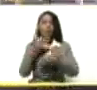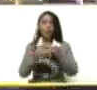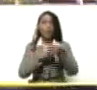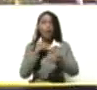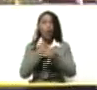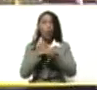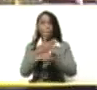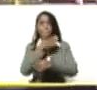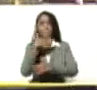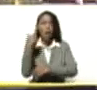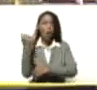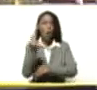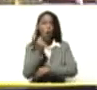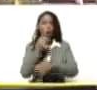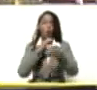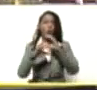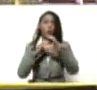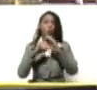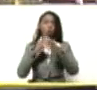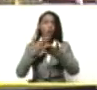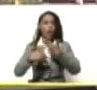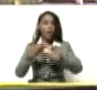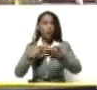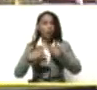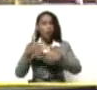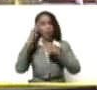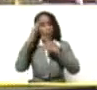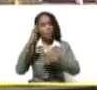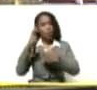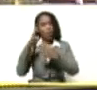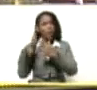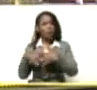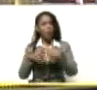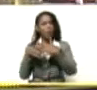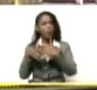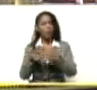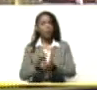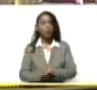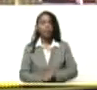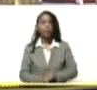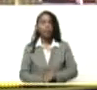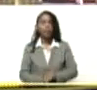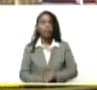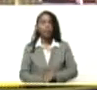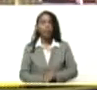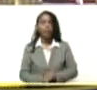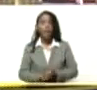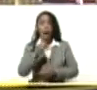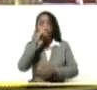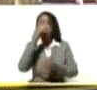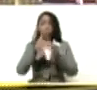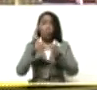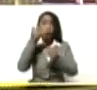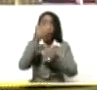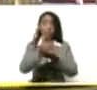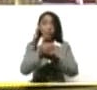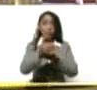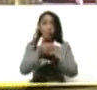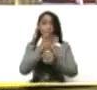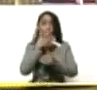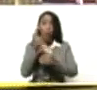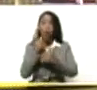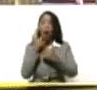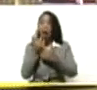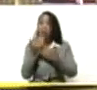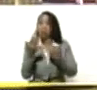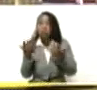una mejoría en la comunicación y las relaciones de respeto con Estados Unidos. Y un año después, ¿ha mejorado algo?